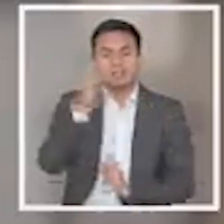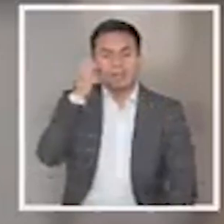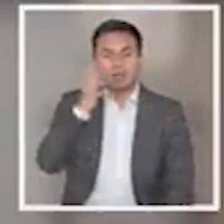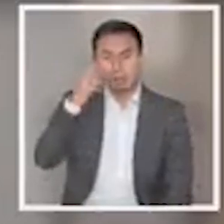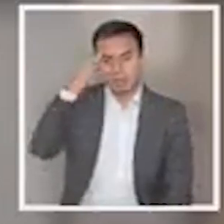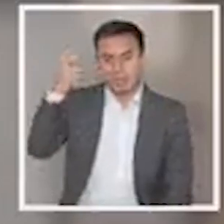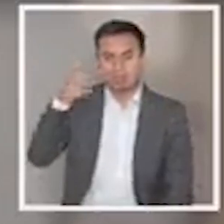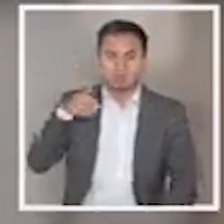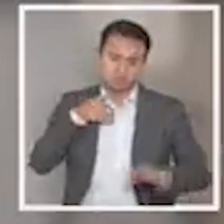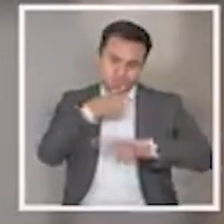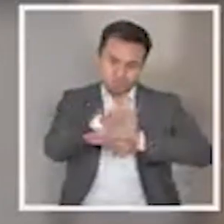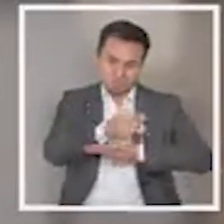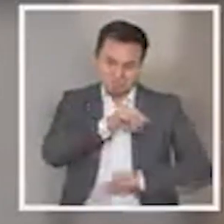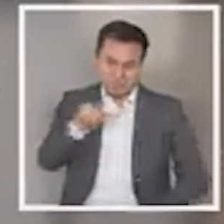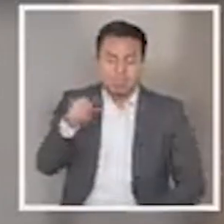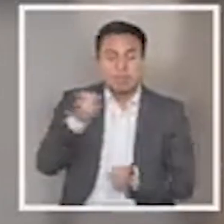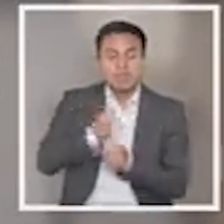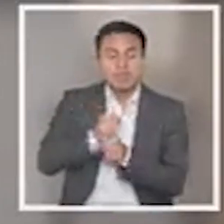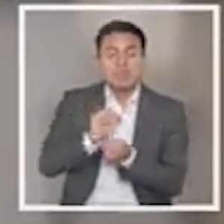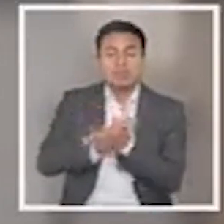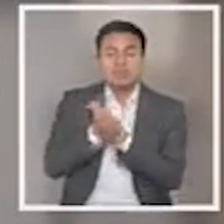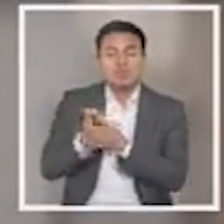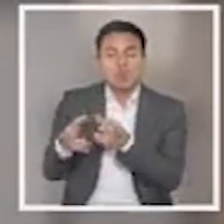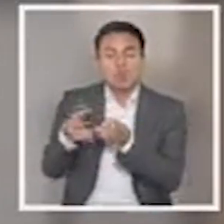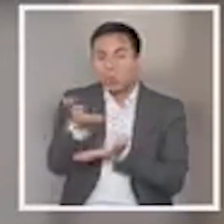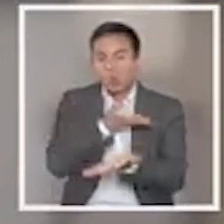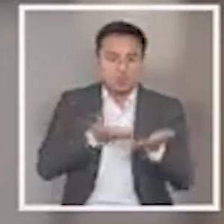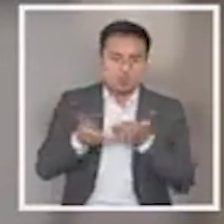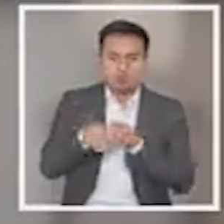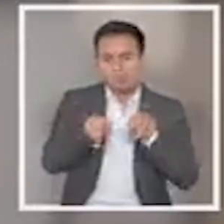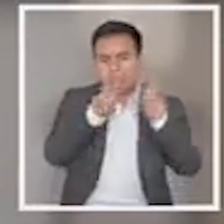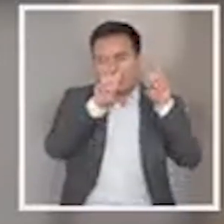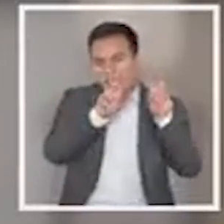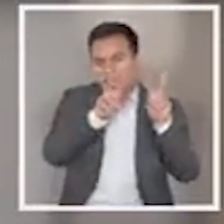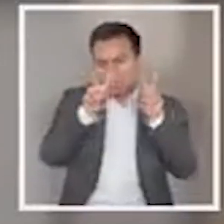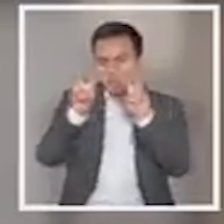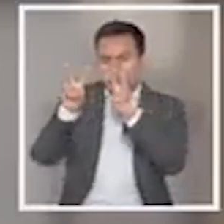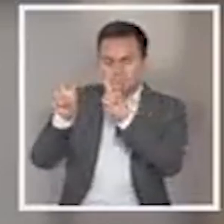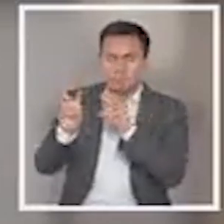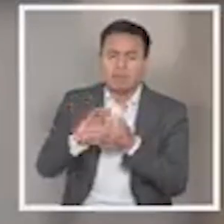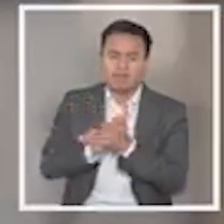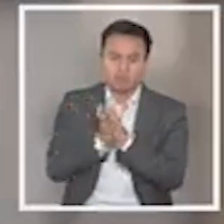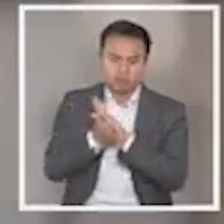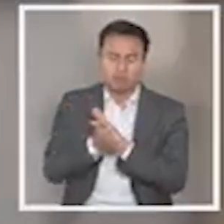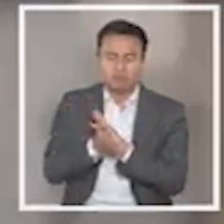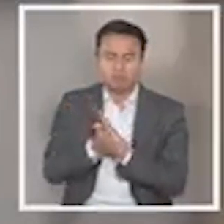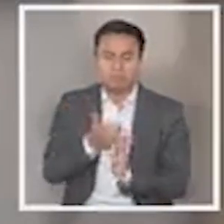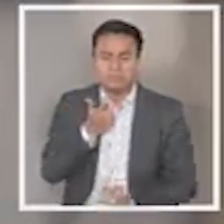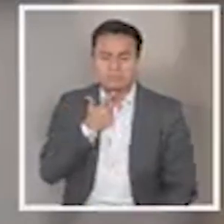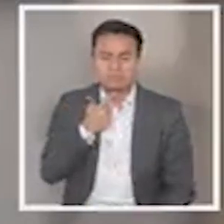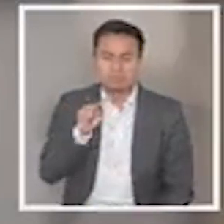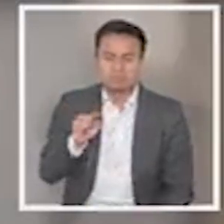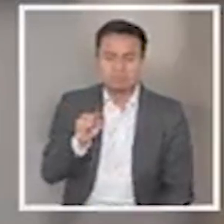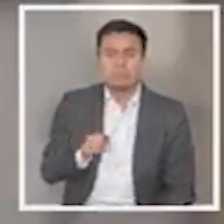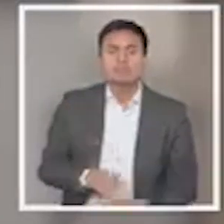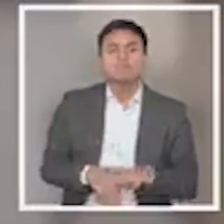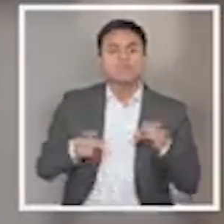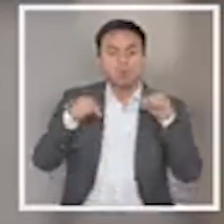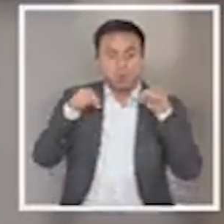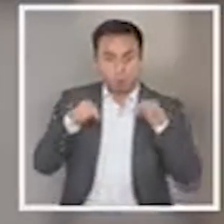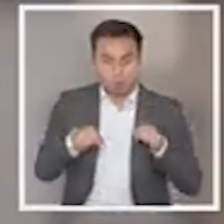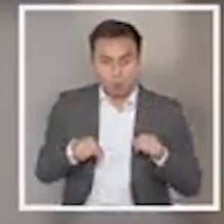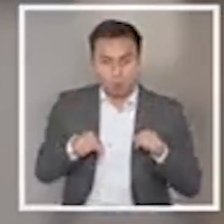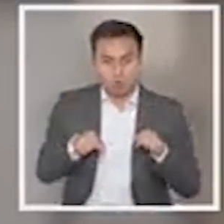mayo en México para trabajar todos juntos en estos temas que a todos nos atañe.